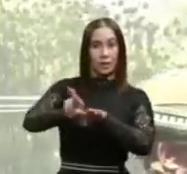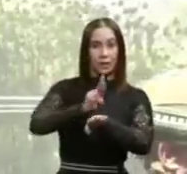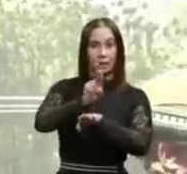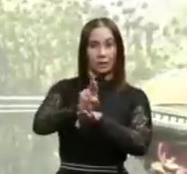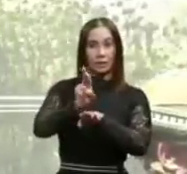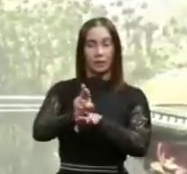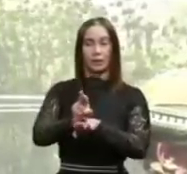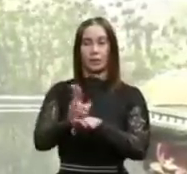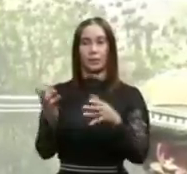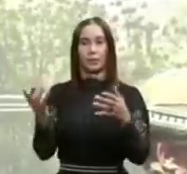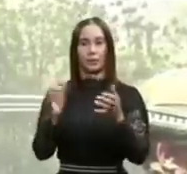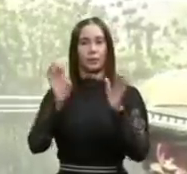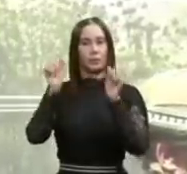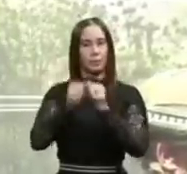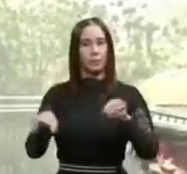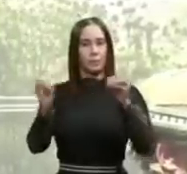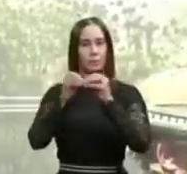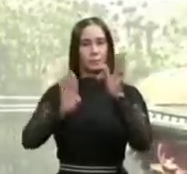para consolidar su desarrollo.